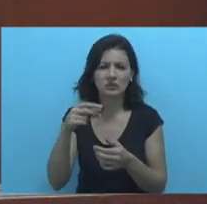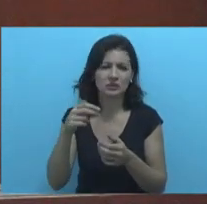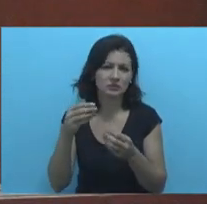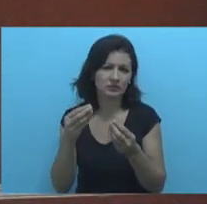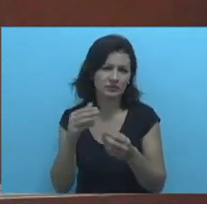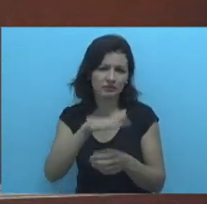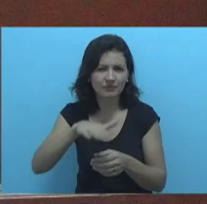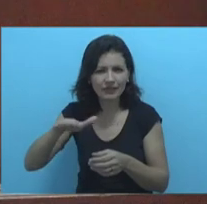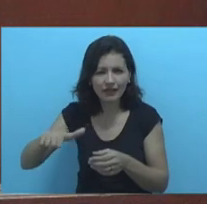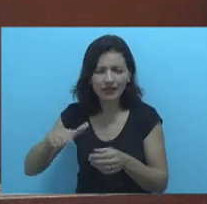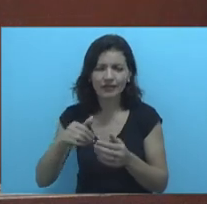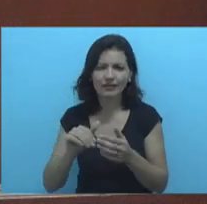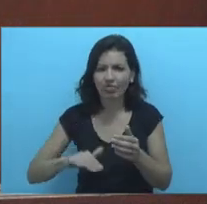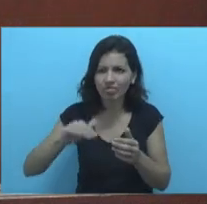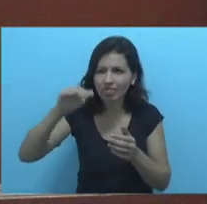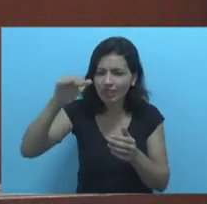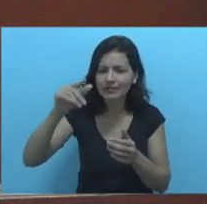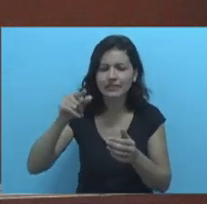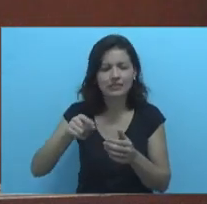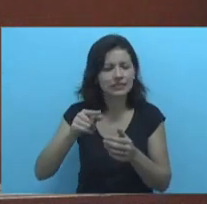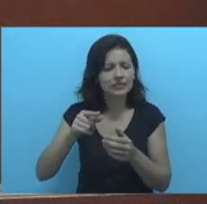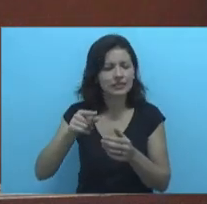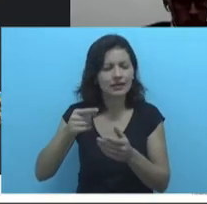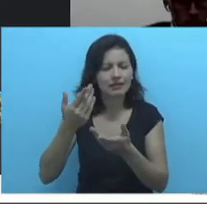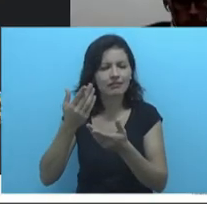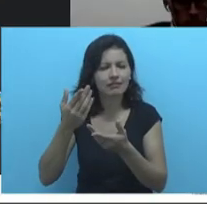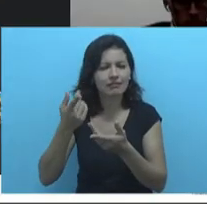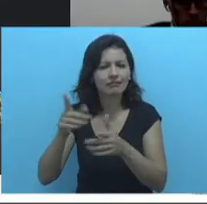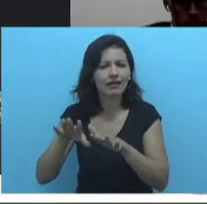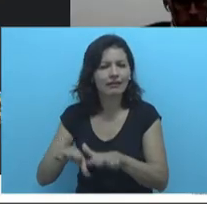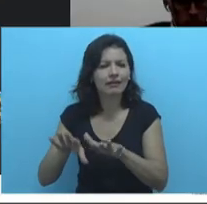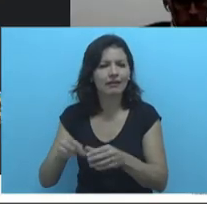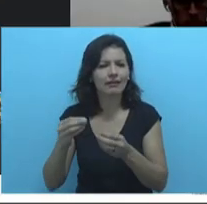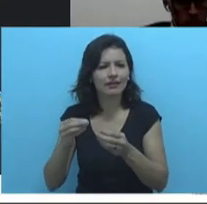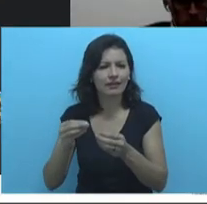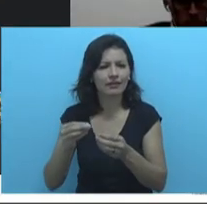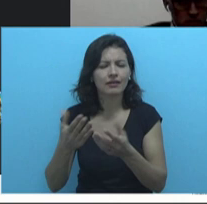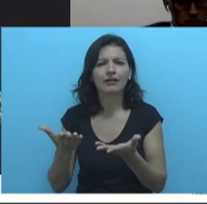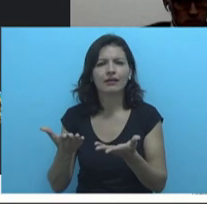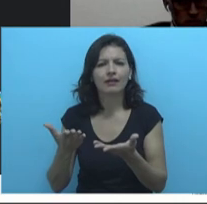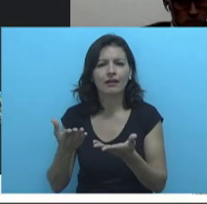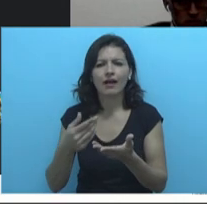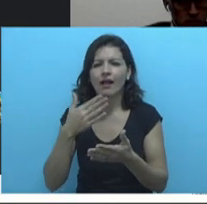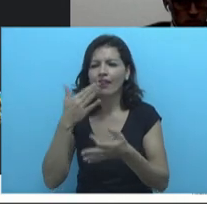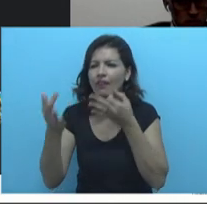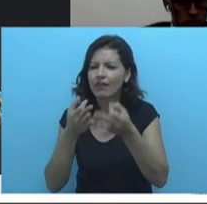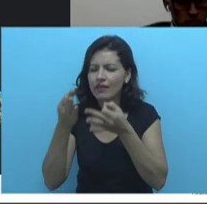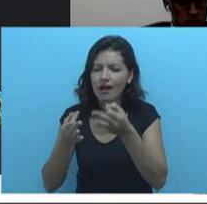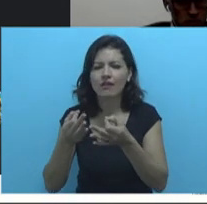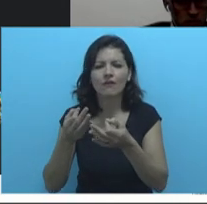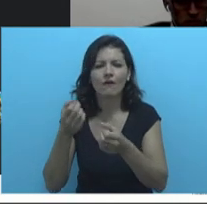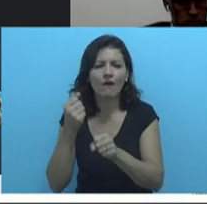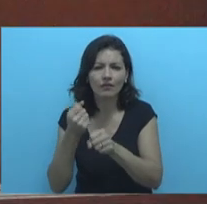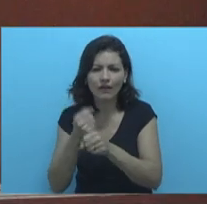y que nos deja ese legado de honestidad, de austeridad, de diálogo, de